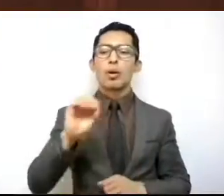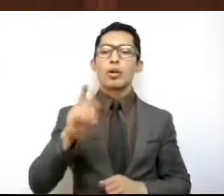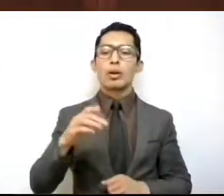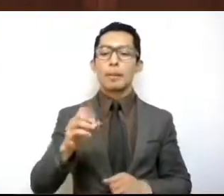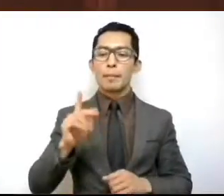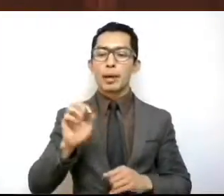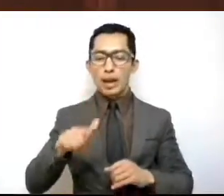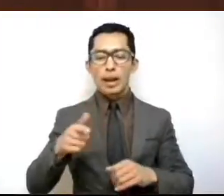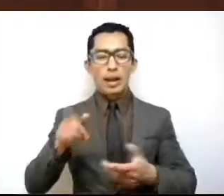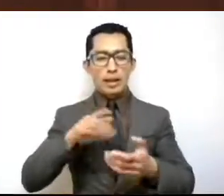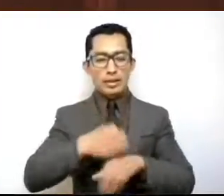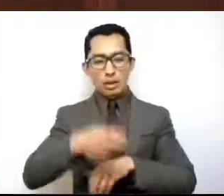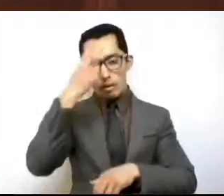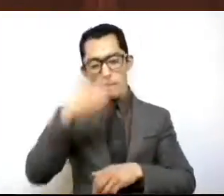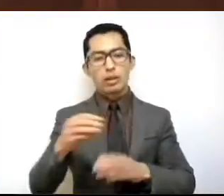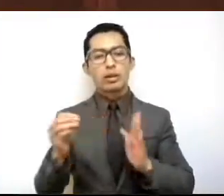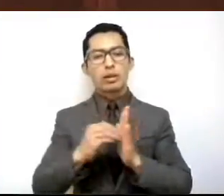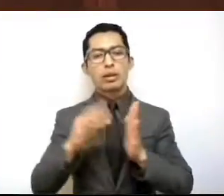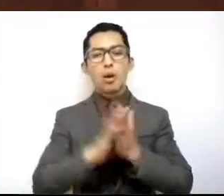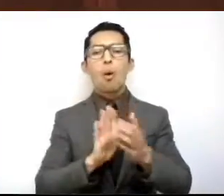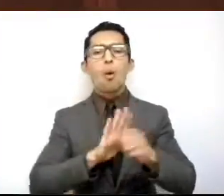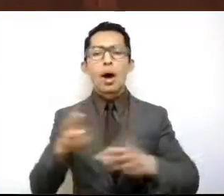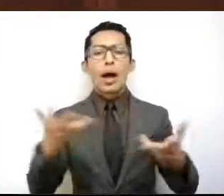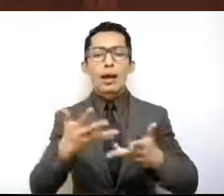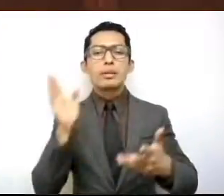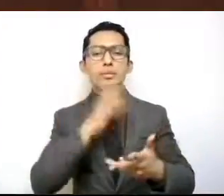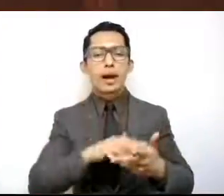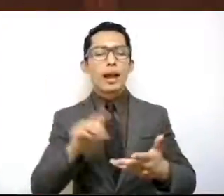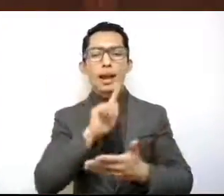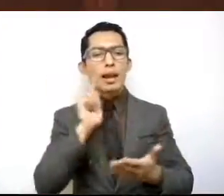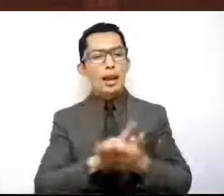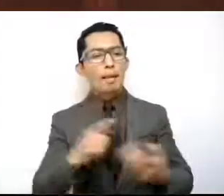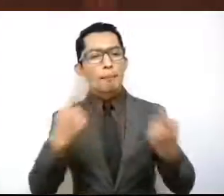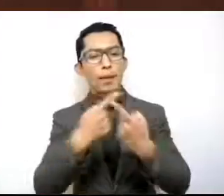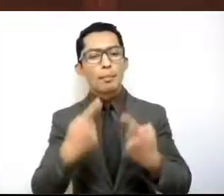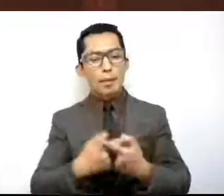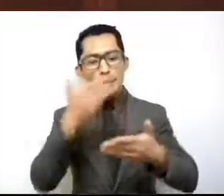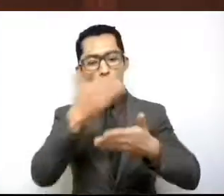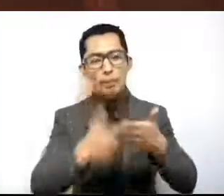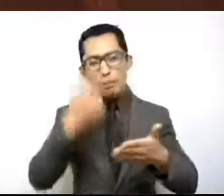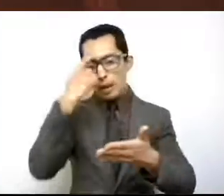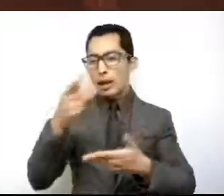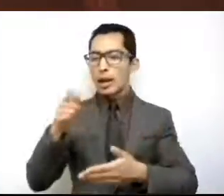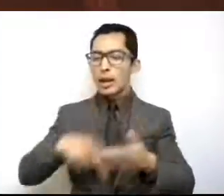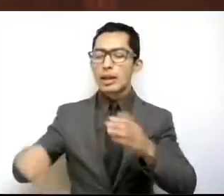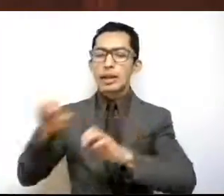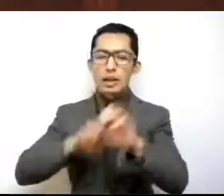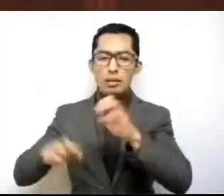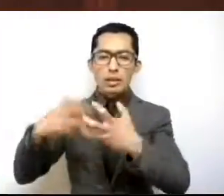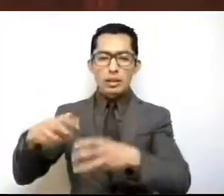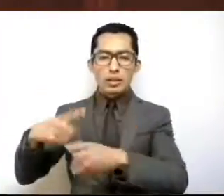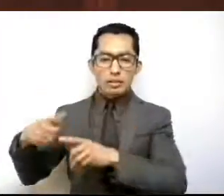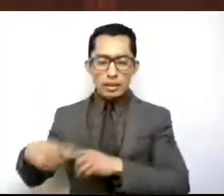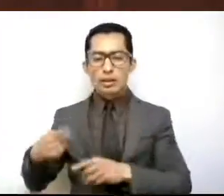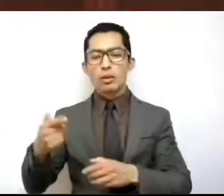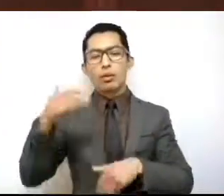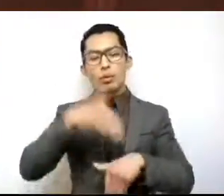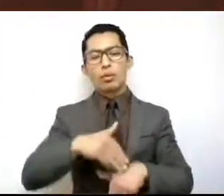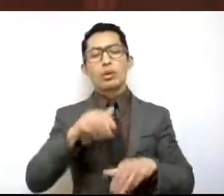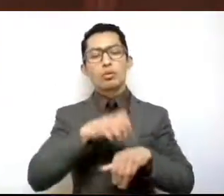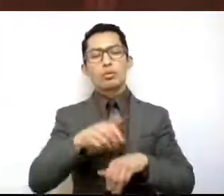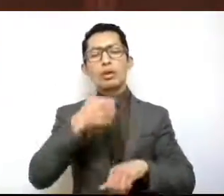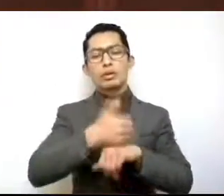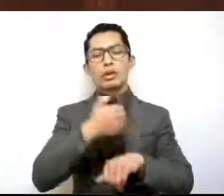en la entidad el catálogo de tipos penales para las personas jurídico-colectivas, en cumplimiento con lo que dispone el párrafo sexto